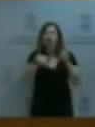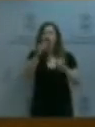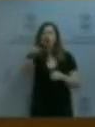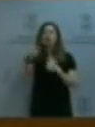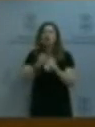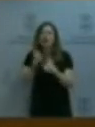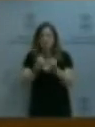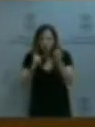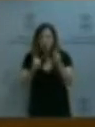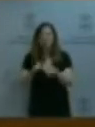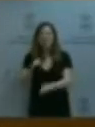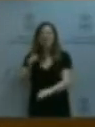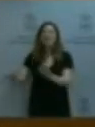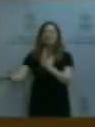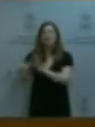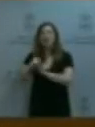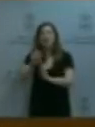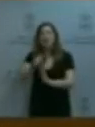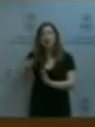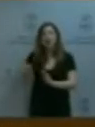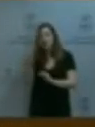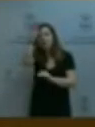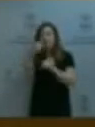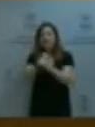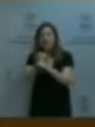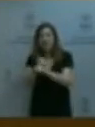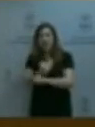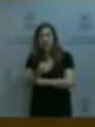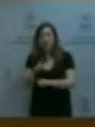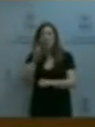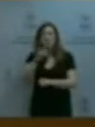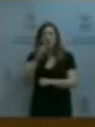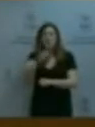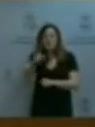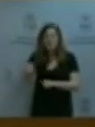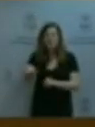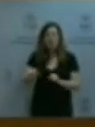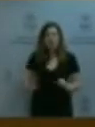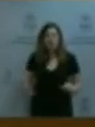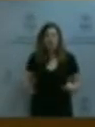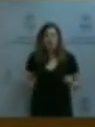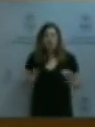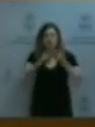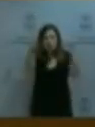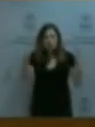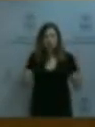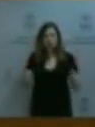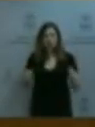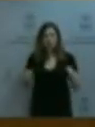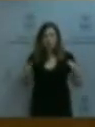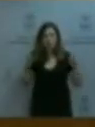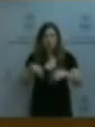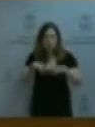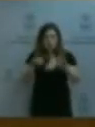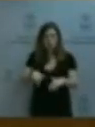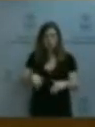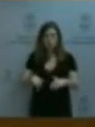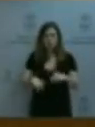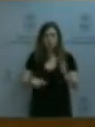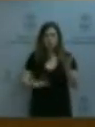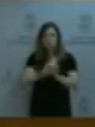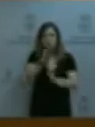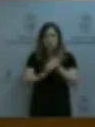mentira a los que iban a las barricadas, al túnel del Padrón. Mientras Villa salía más gordo del encierro de Barredo